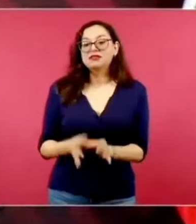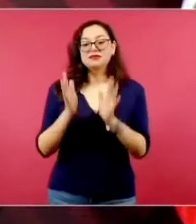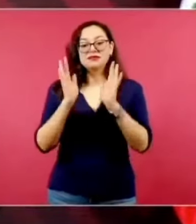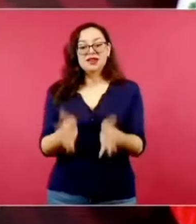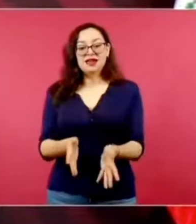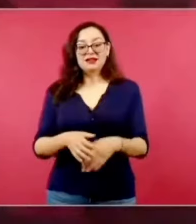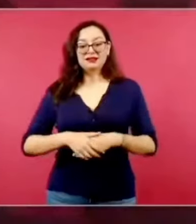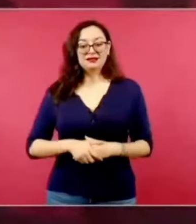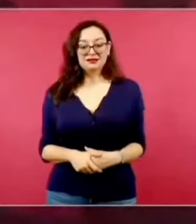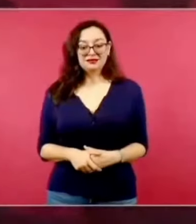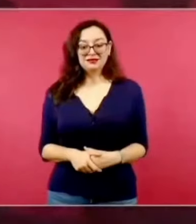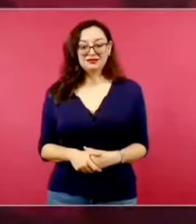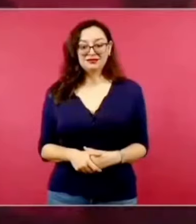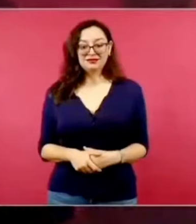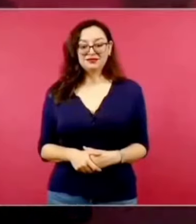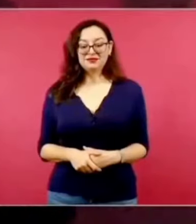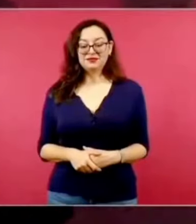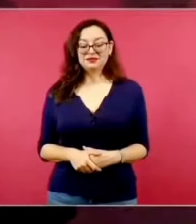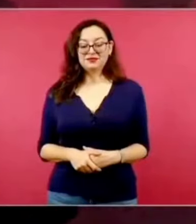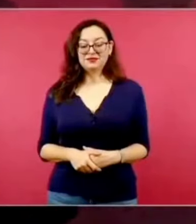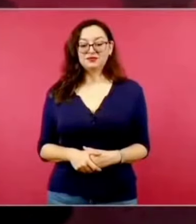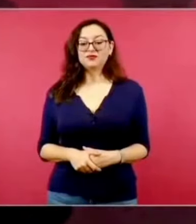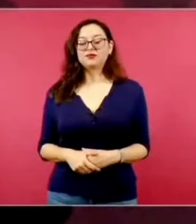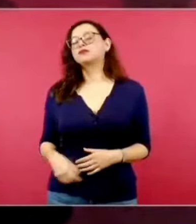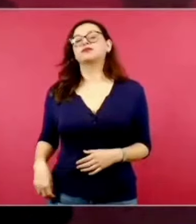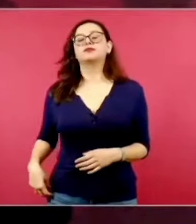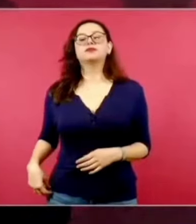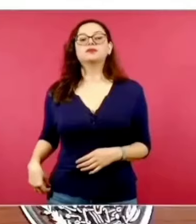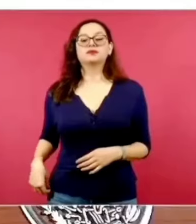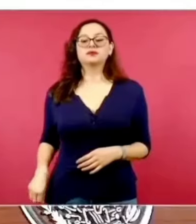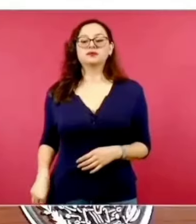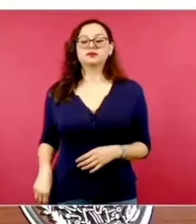ciclo ya